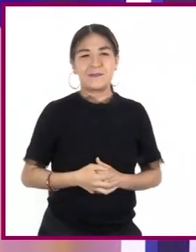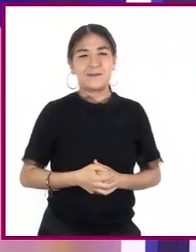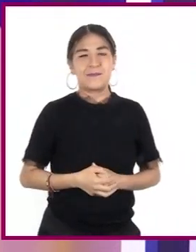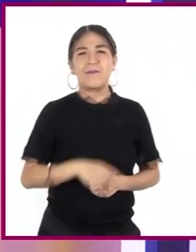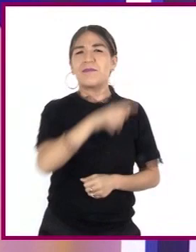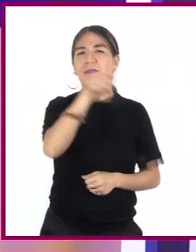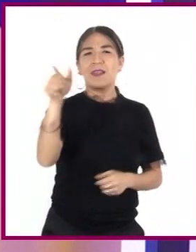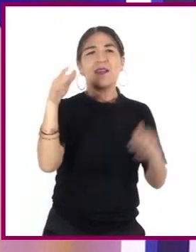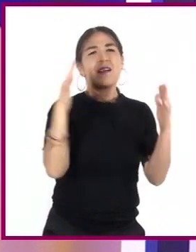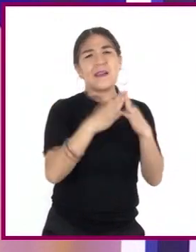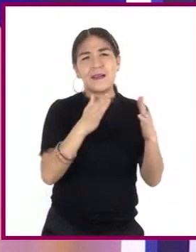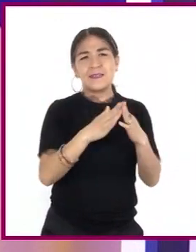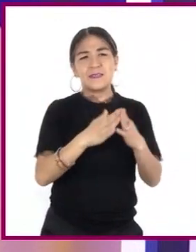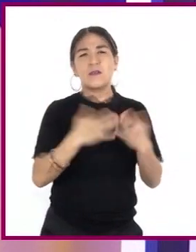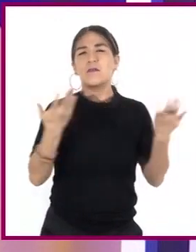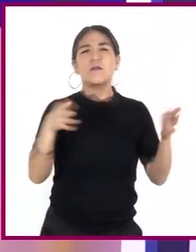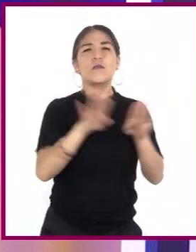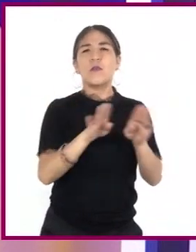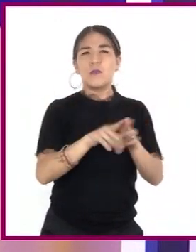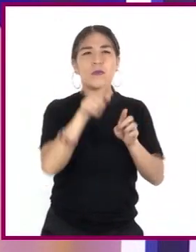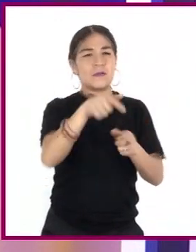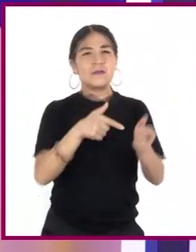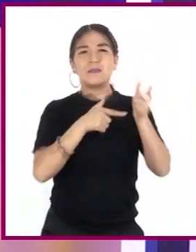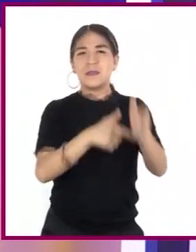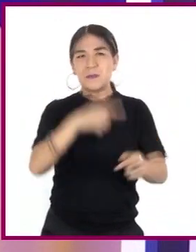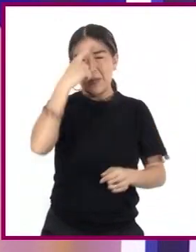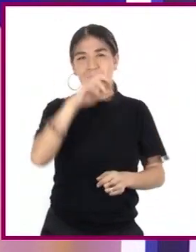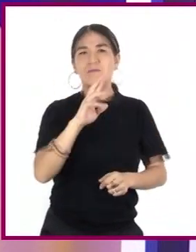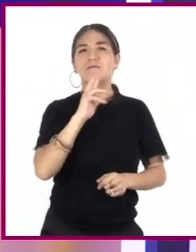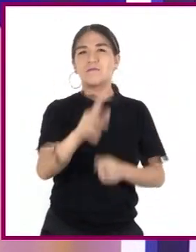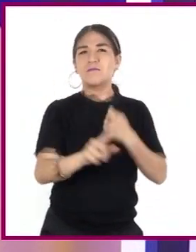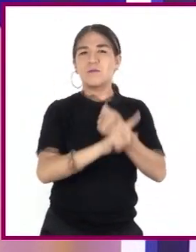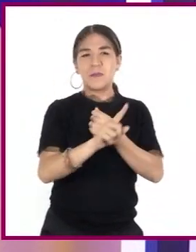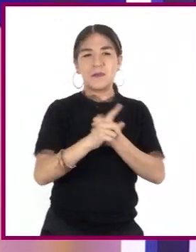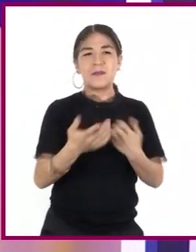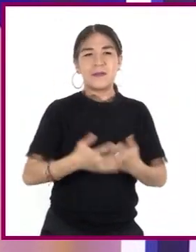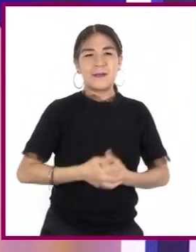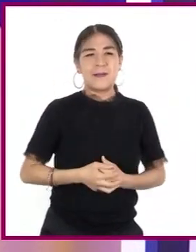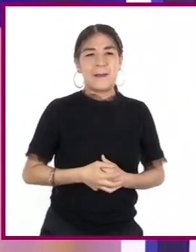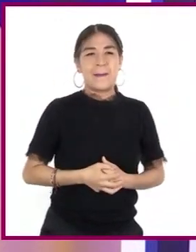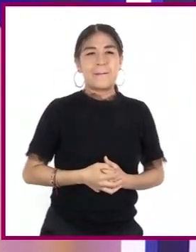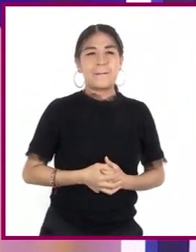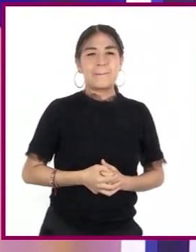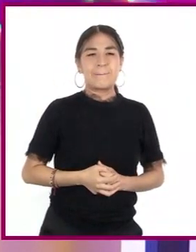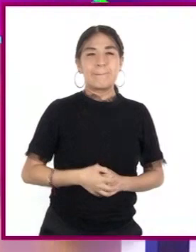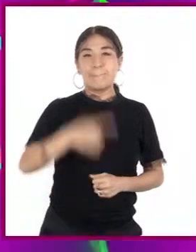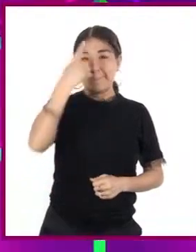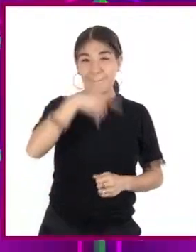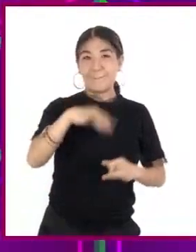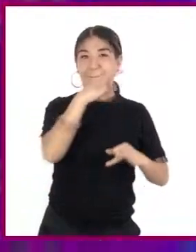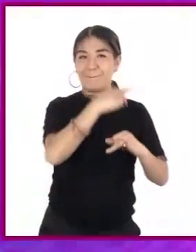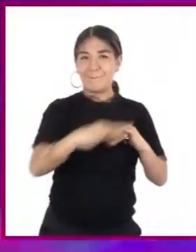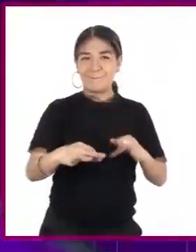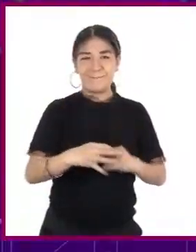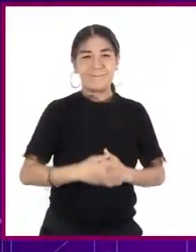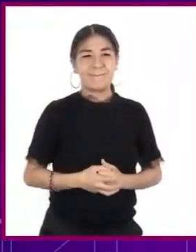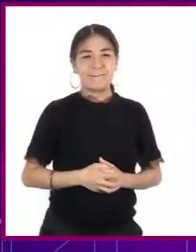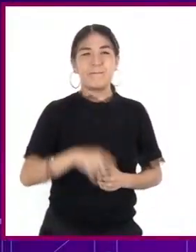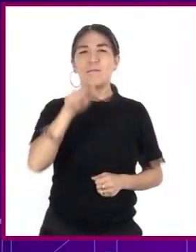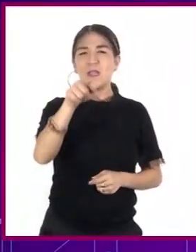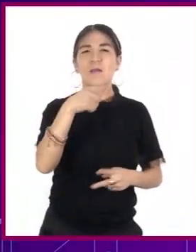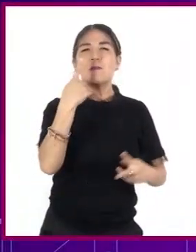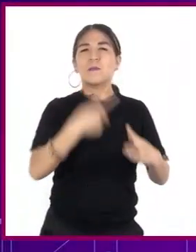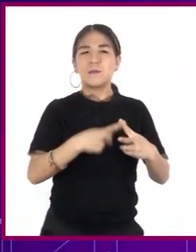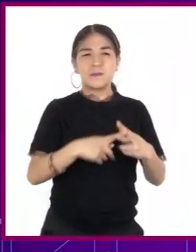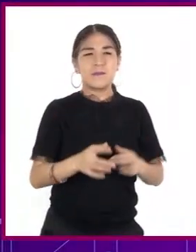Allá en casa, ¿cómo continuamos con la resolución del problema? Para finalizar,